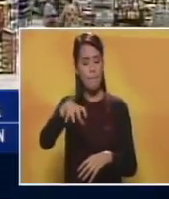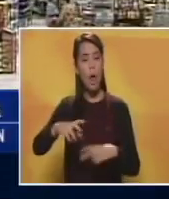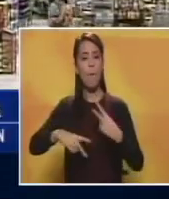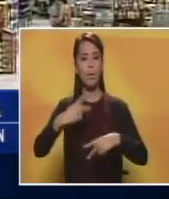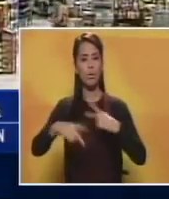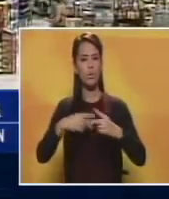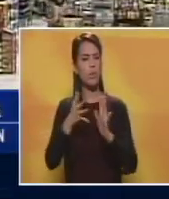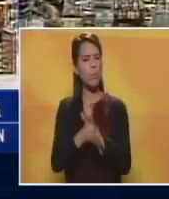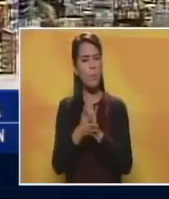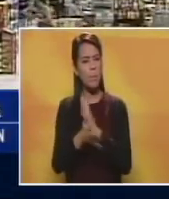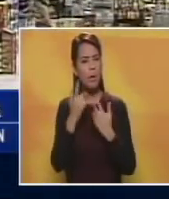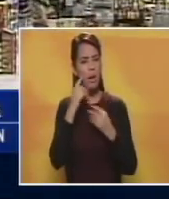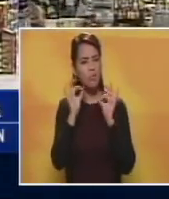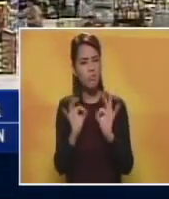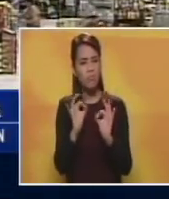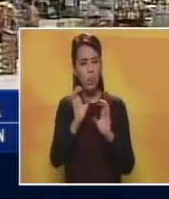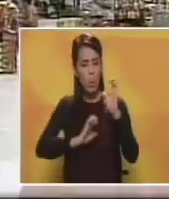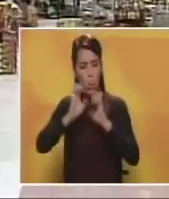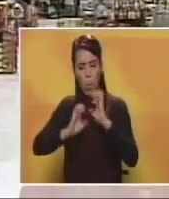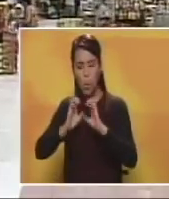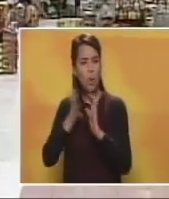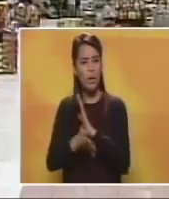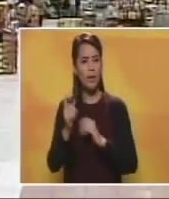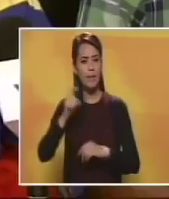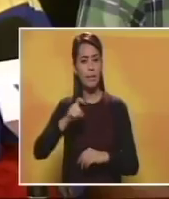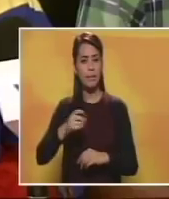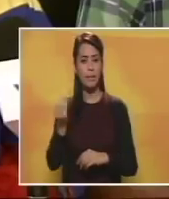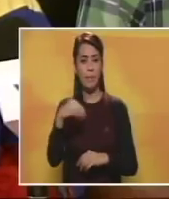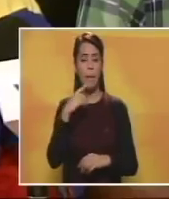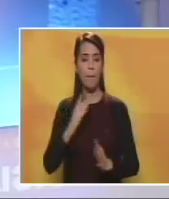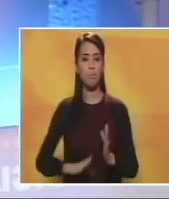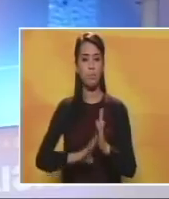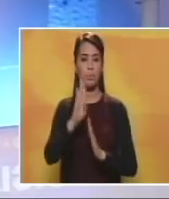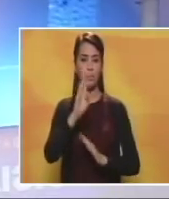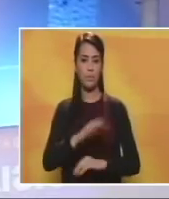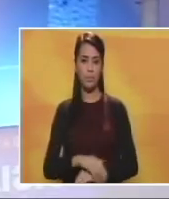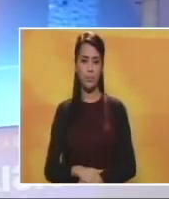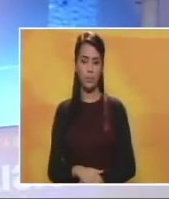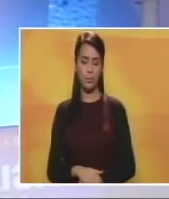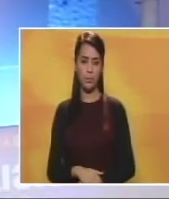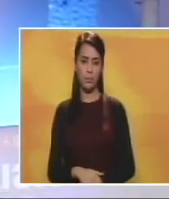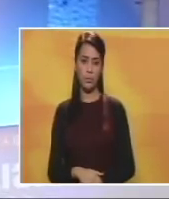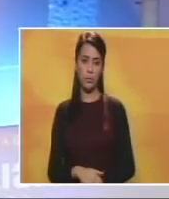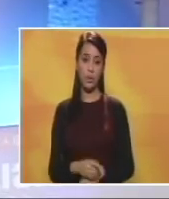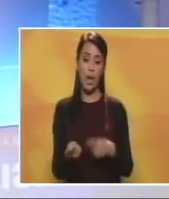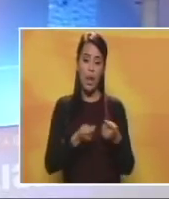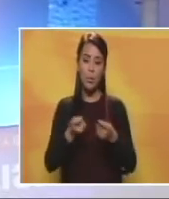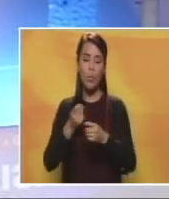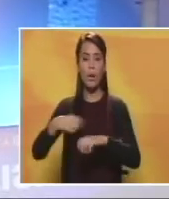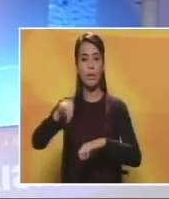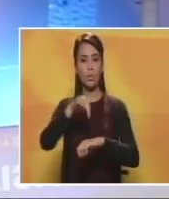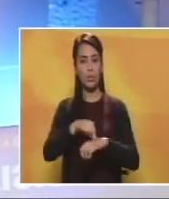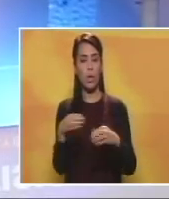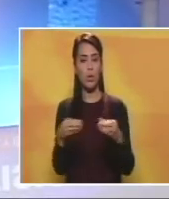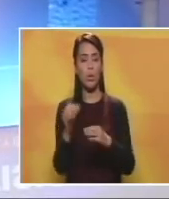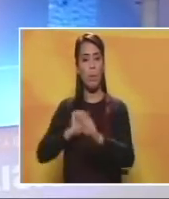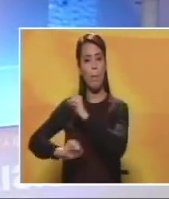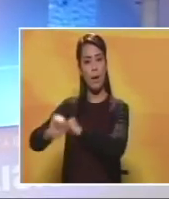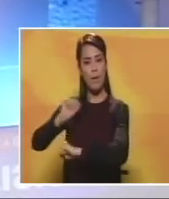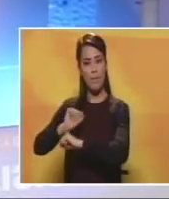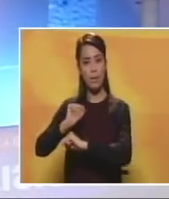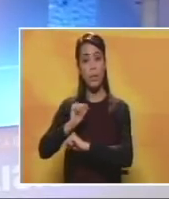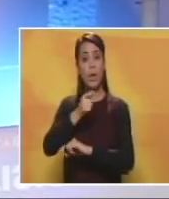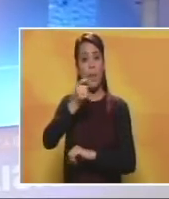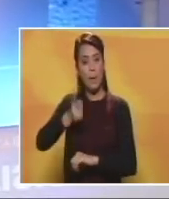productores para determinar lo que es necesario para impulsar el sector. El coordinador nacional del Comité para la Defensa de